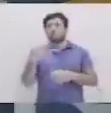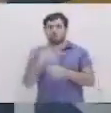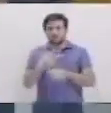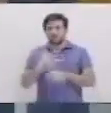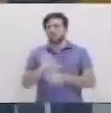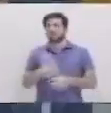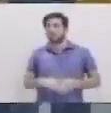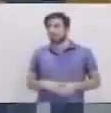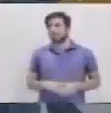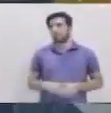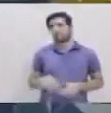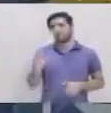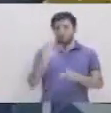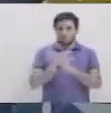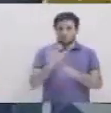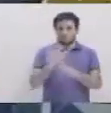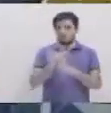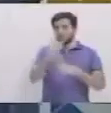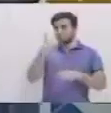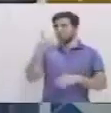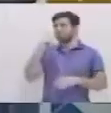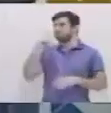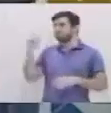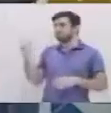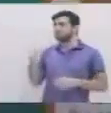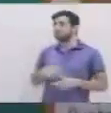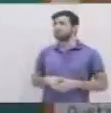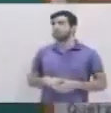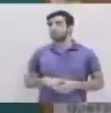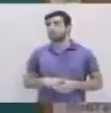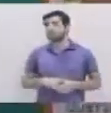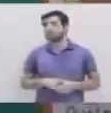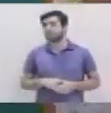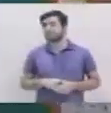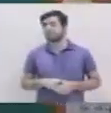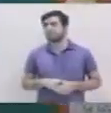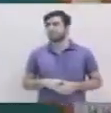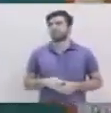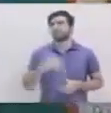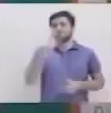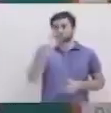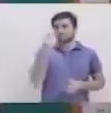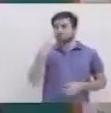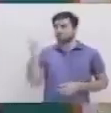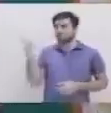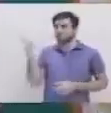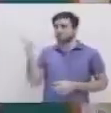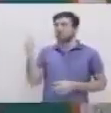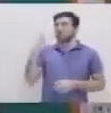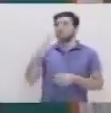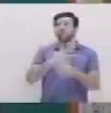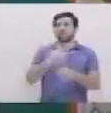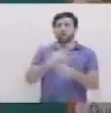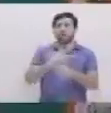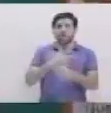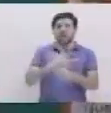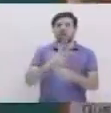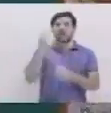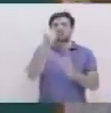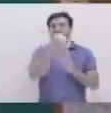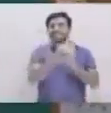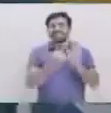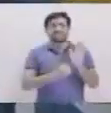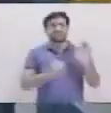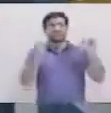Por ejemplo, bueno, ahorita ya los viste, pero sin tratar de leer, dime cuáles son los símbolos nacionales de nuestro país.